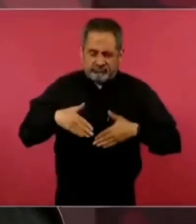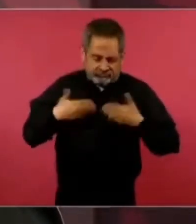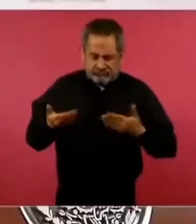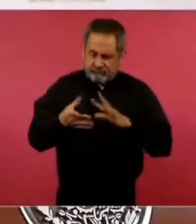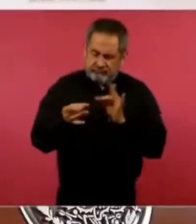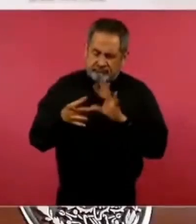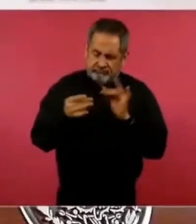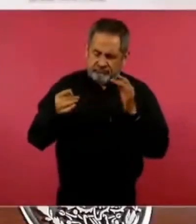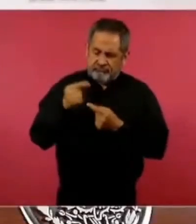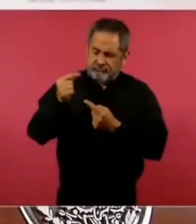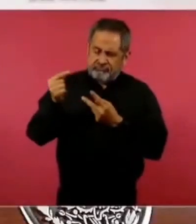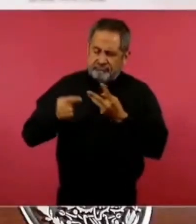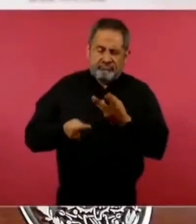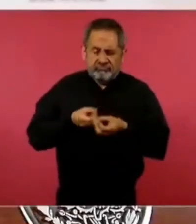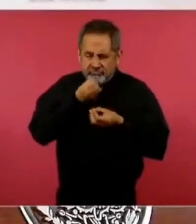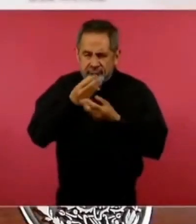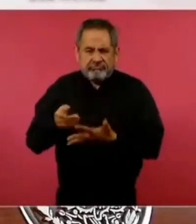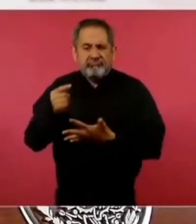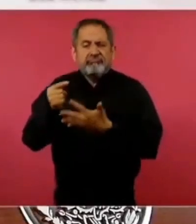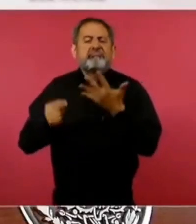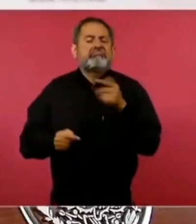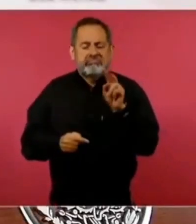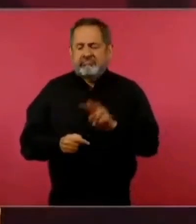de que